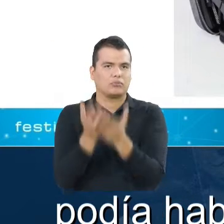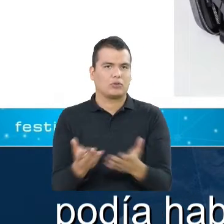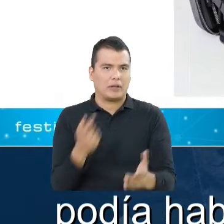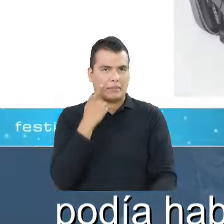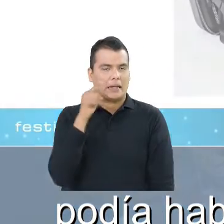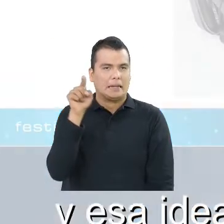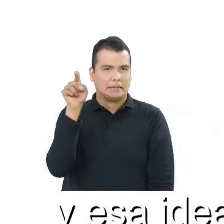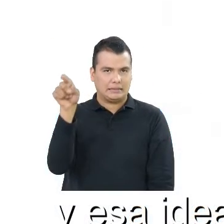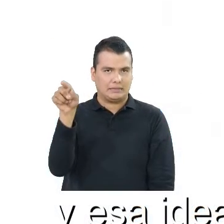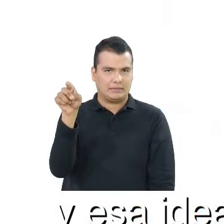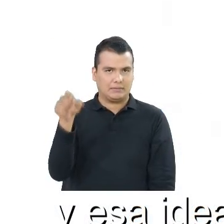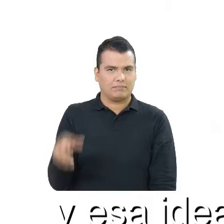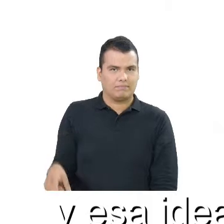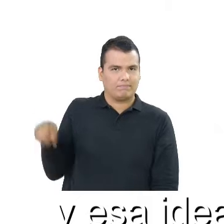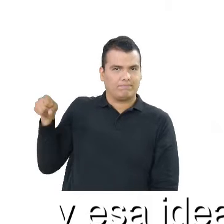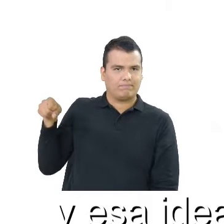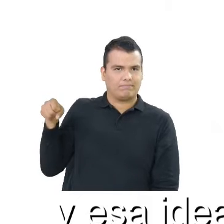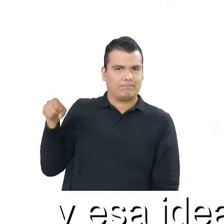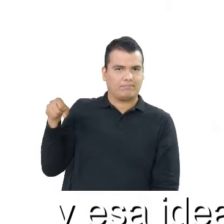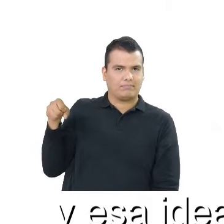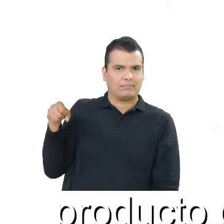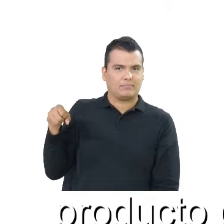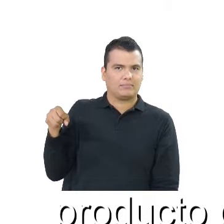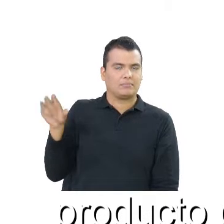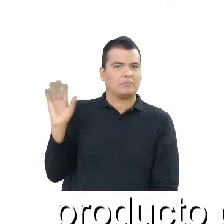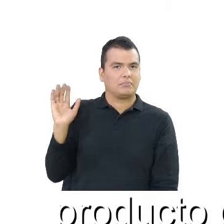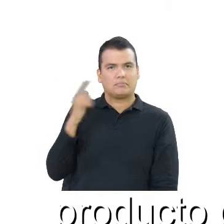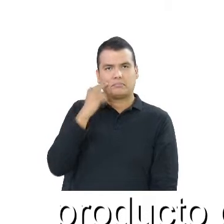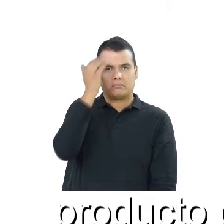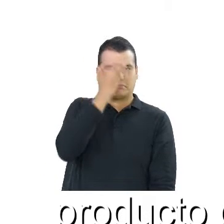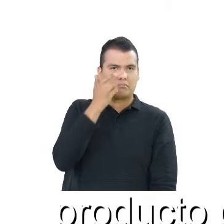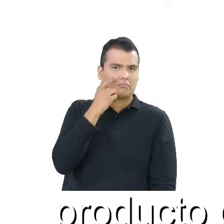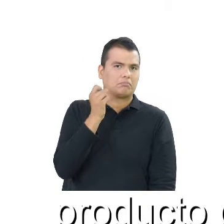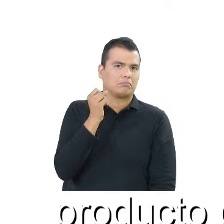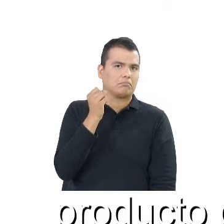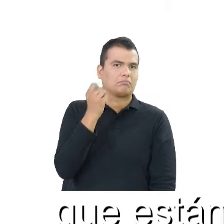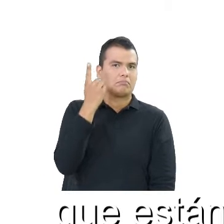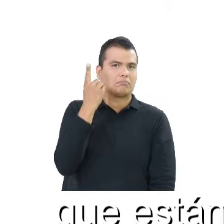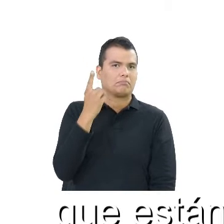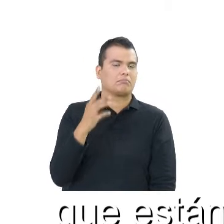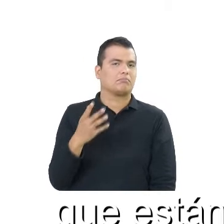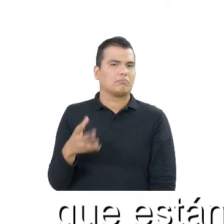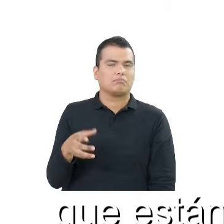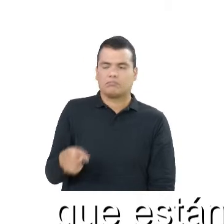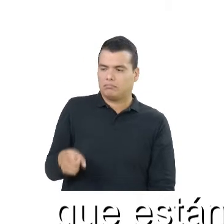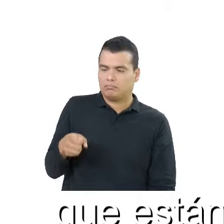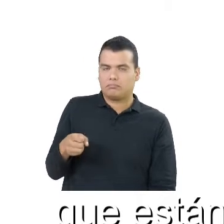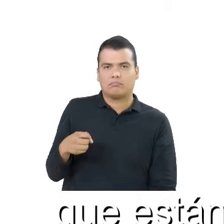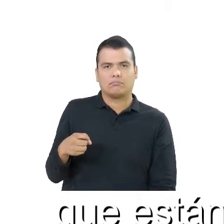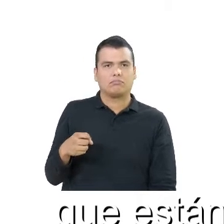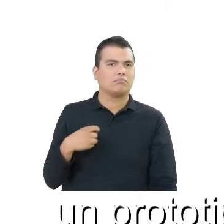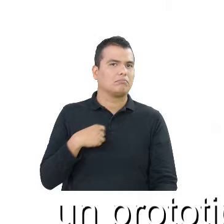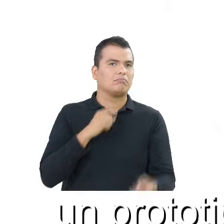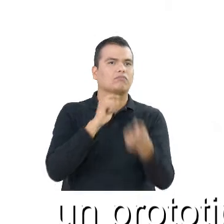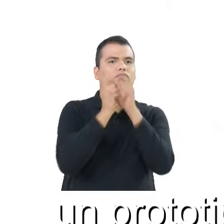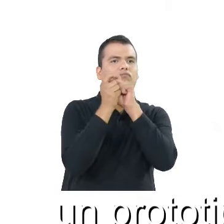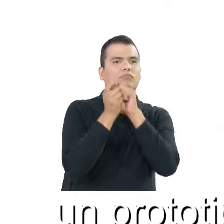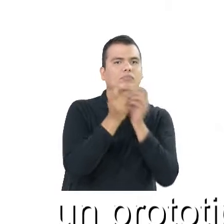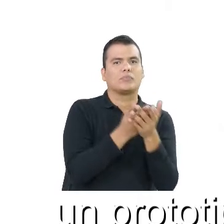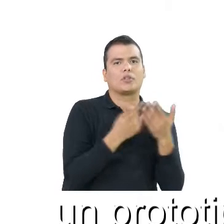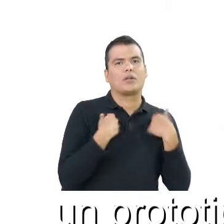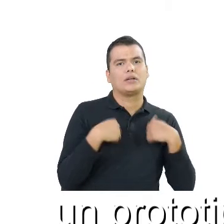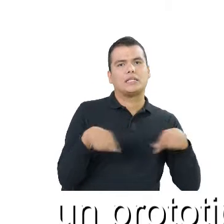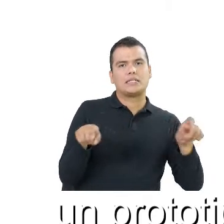maleta que están viendo en pantalla. Construimos un prototipo de un primer producto que era una maleta que supliera todas